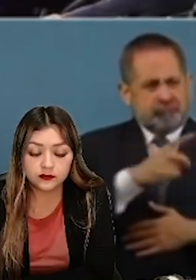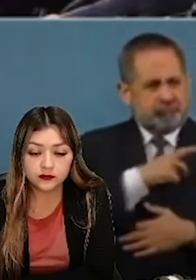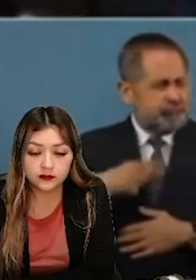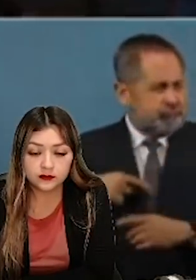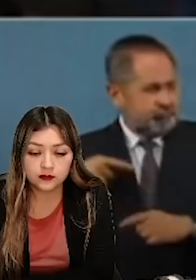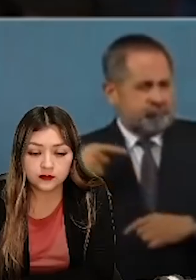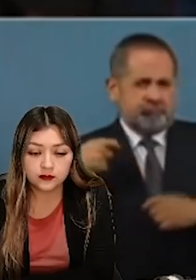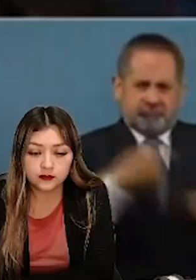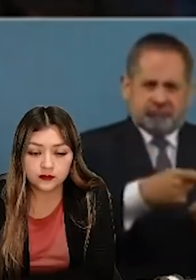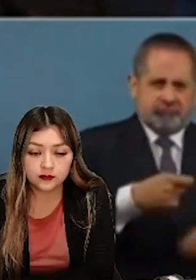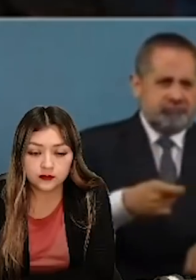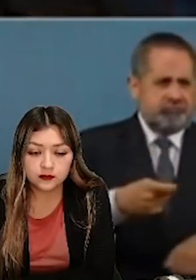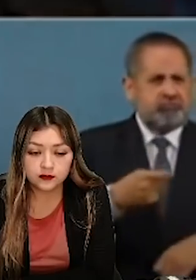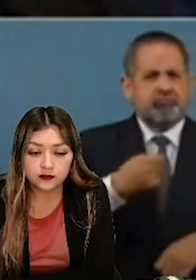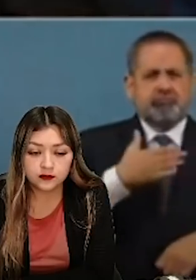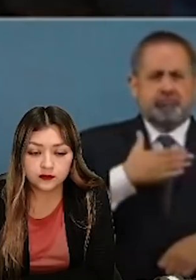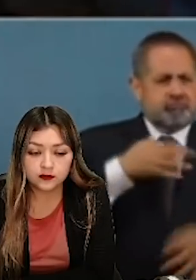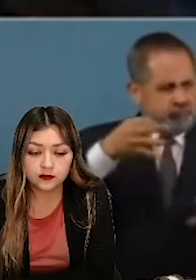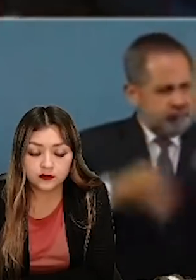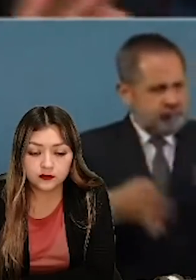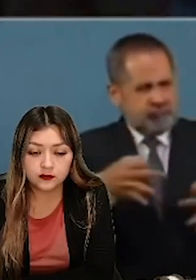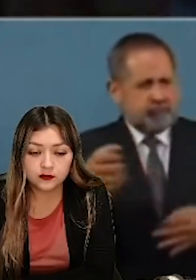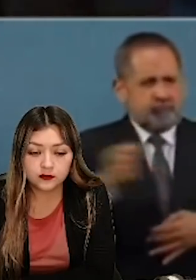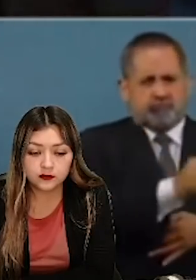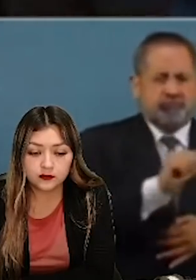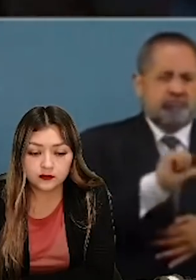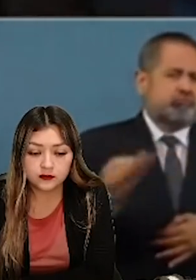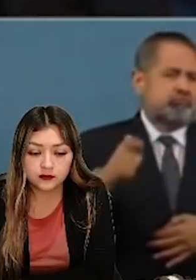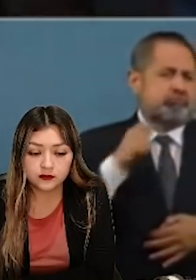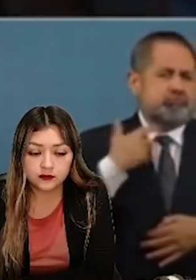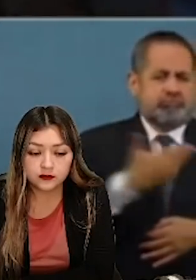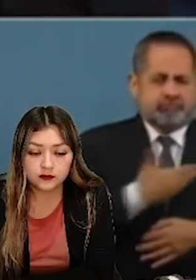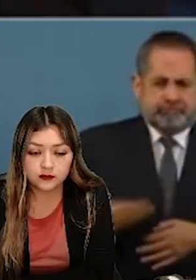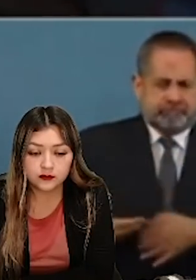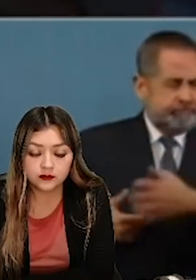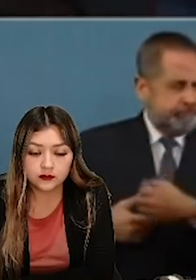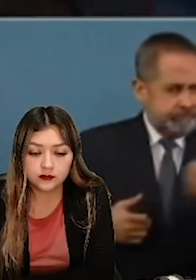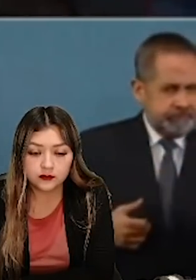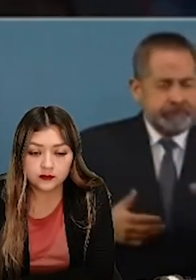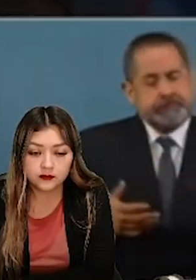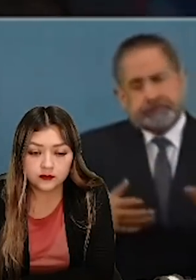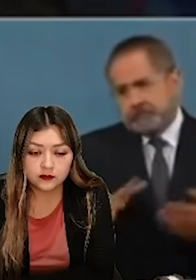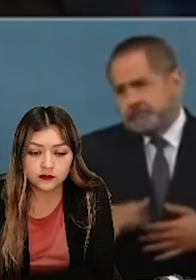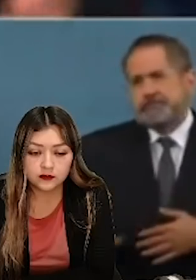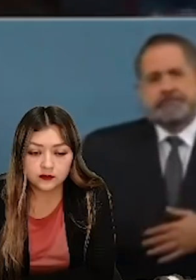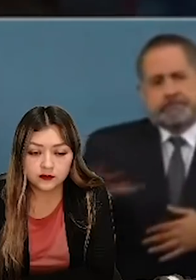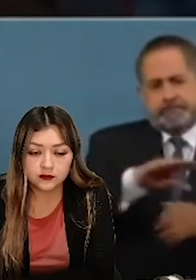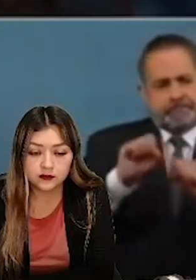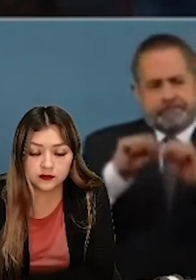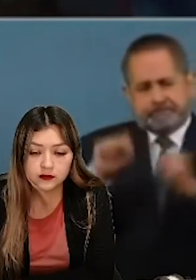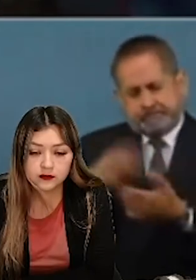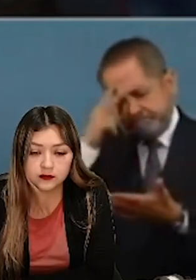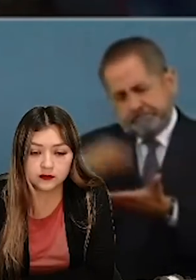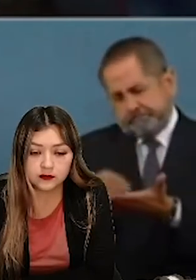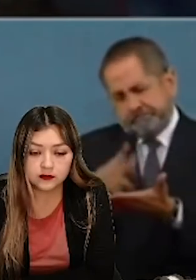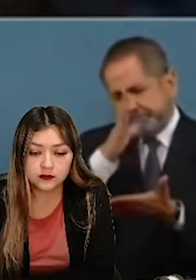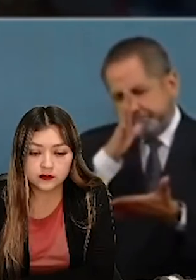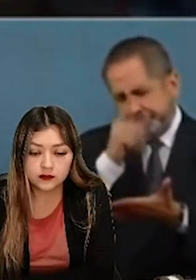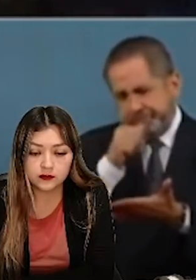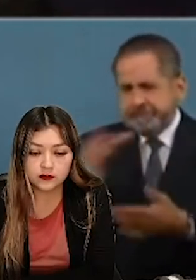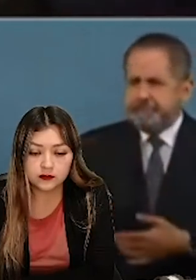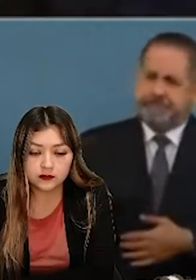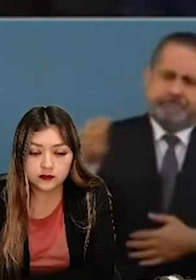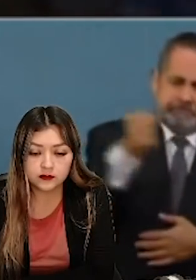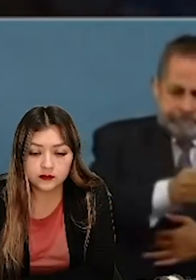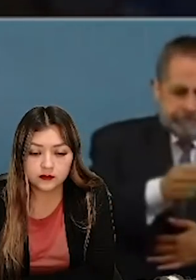a los expresidentes, ya que todo el sistema mexicano no lo va a permitir, porque así está planteado, porque